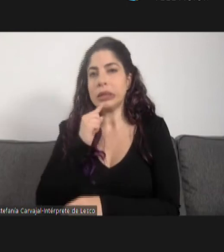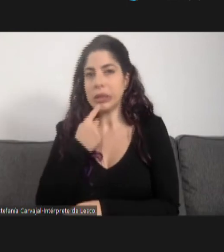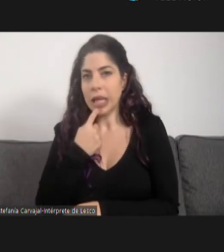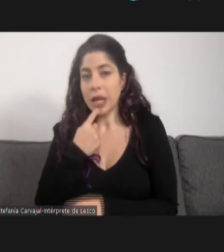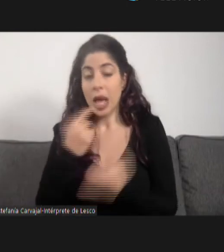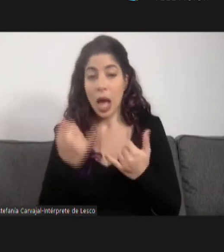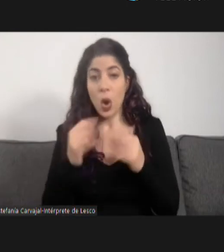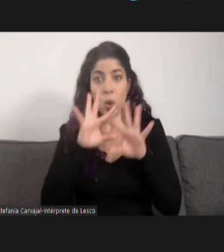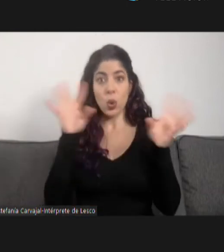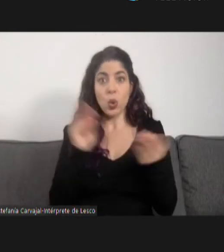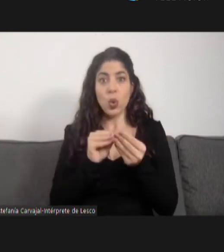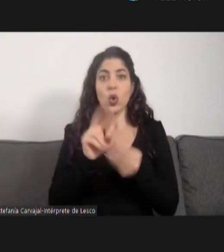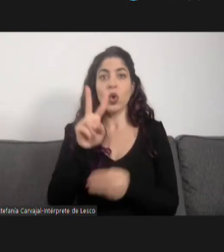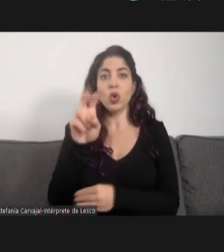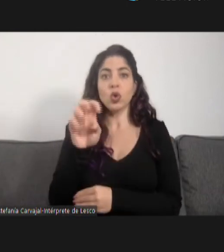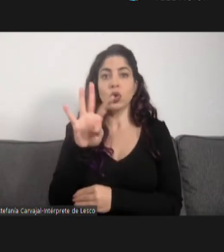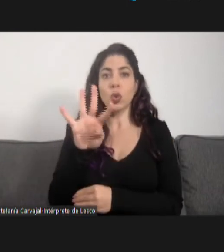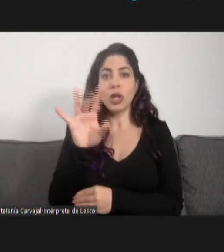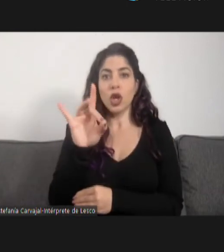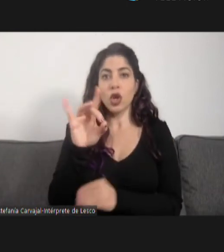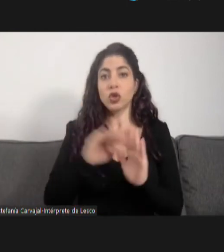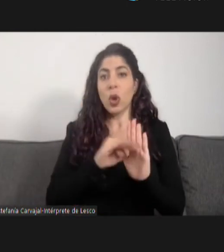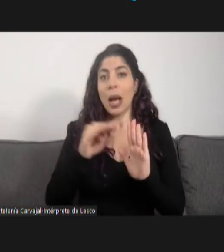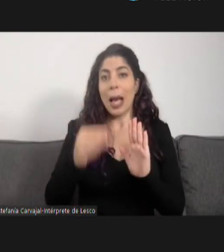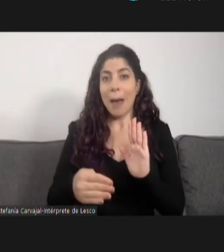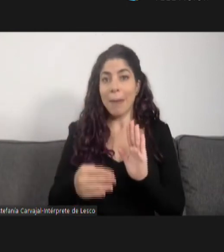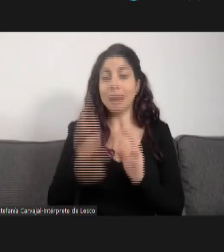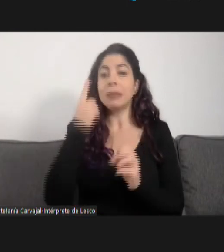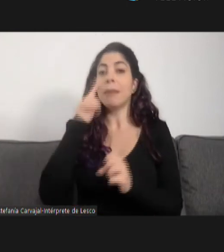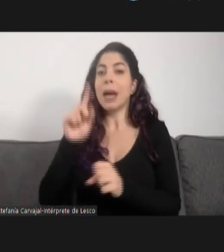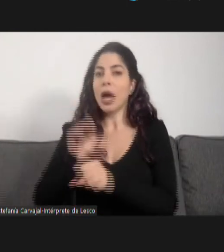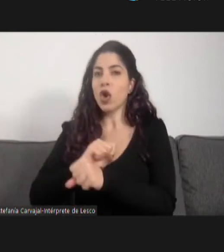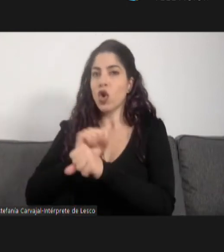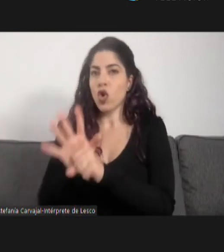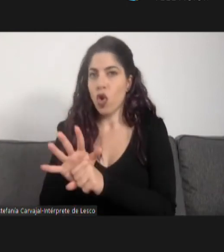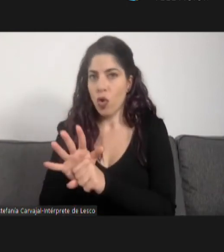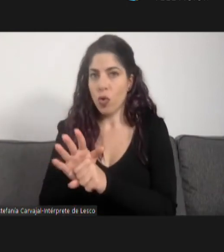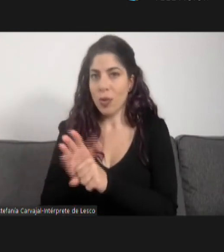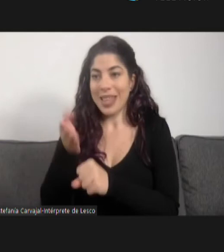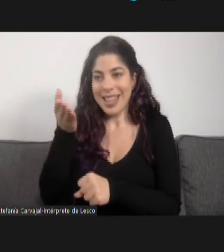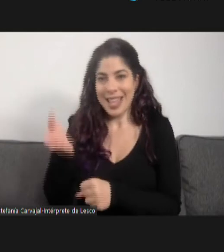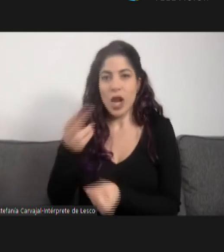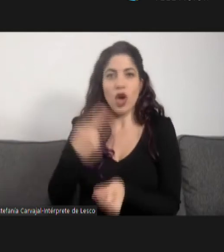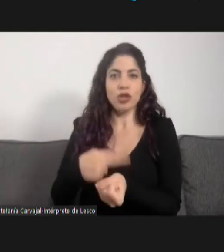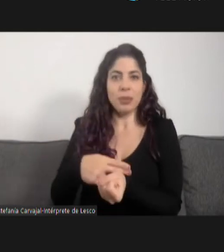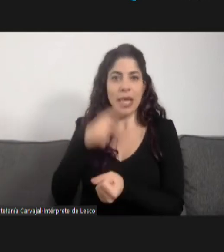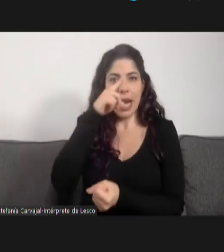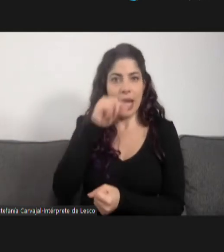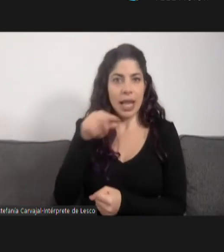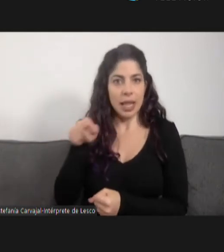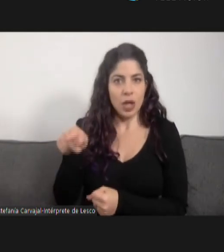de 248 camas COVID en este Hospital Calderón Guardia.